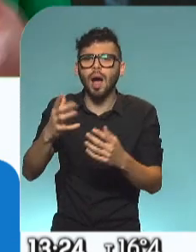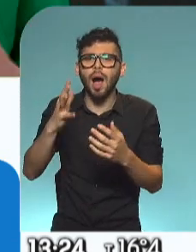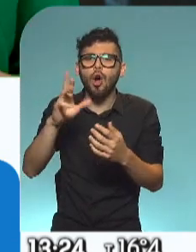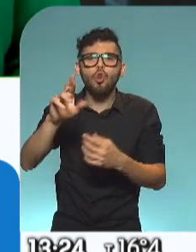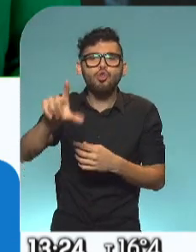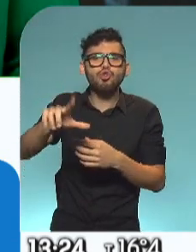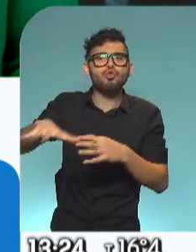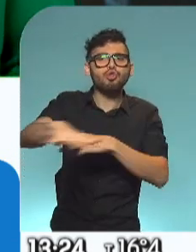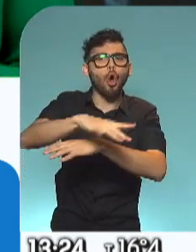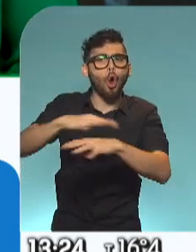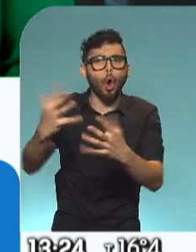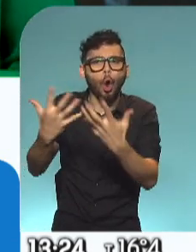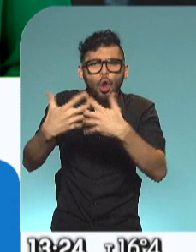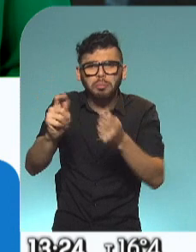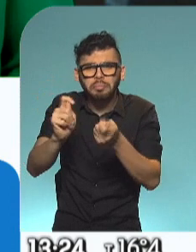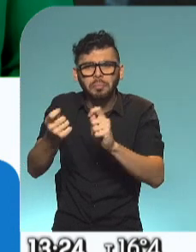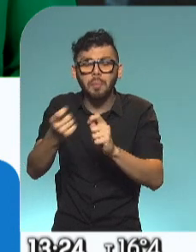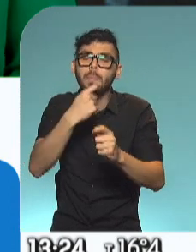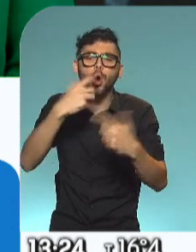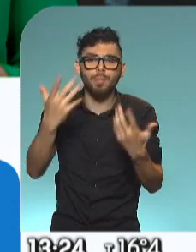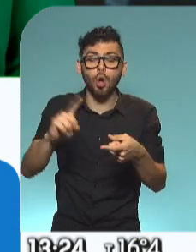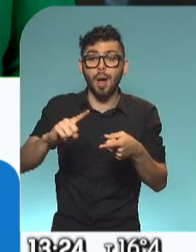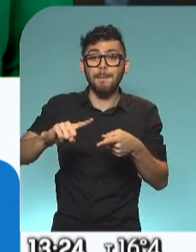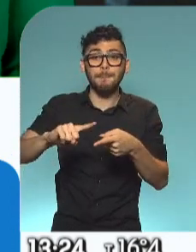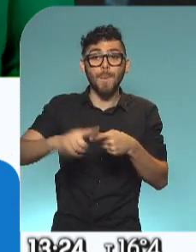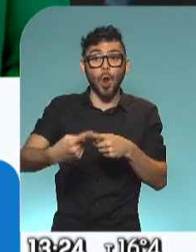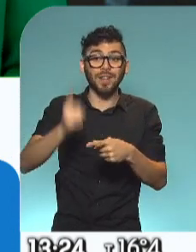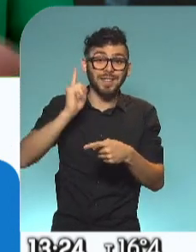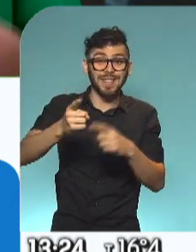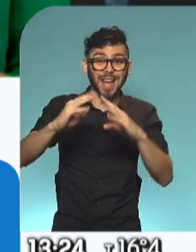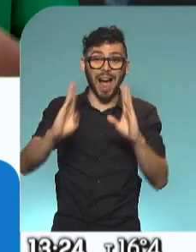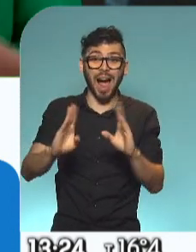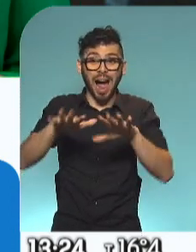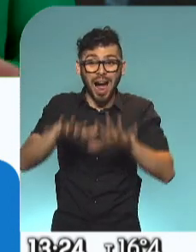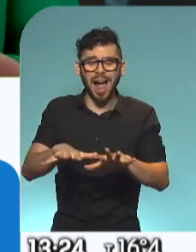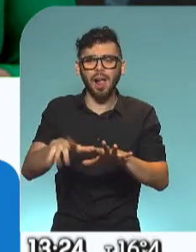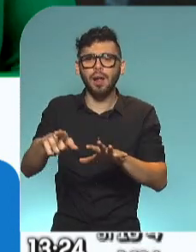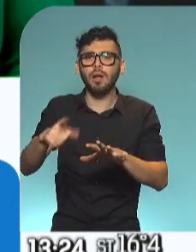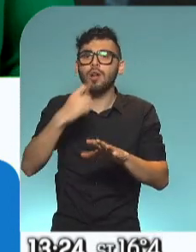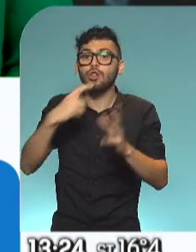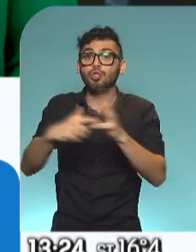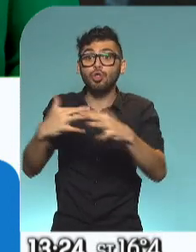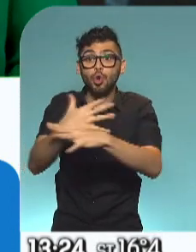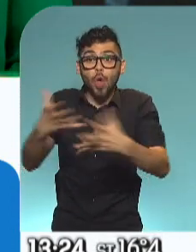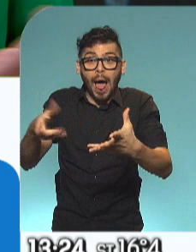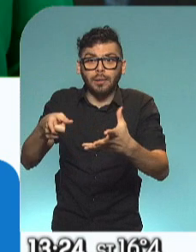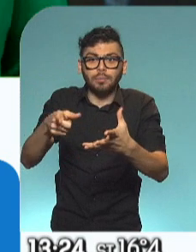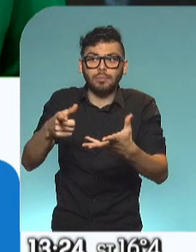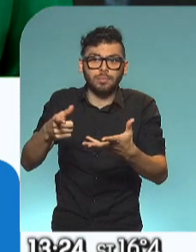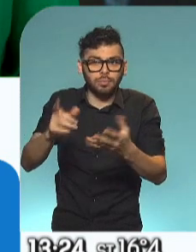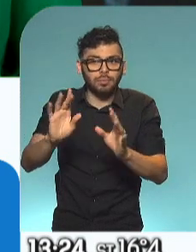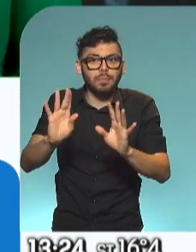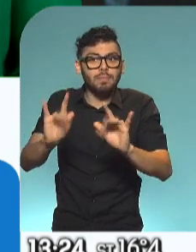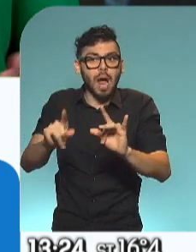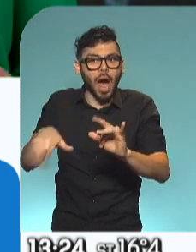aquellas zonas que han sido más afectadas por estas políticas del aislamiento han sido los grandes centros urbanos. ¿Cómo cree que va a